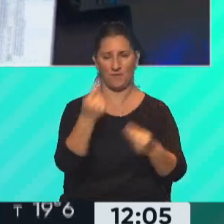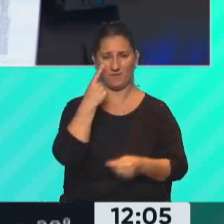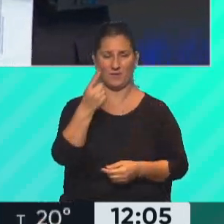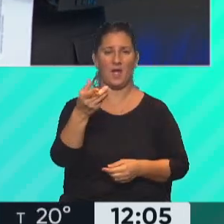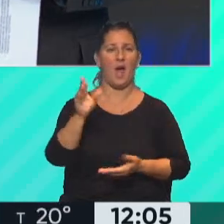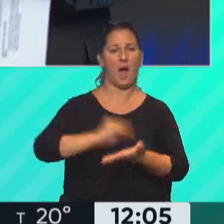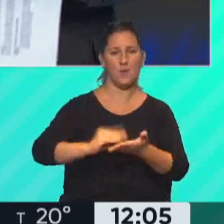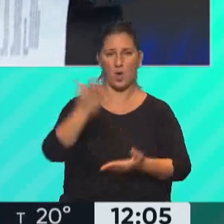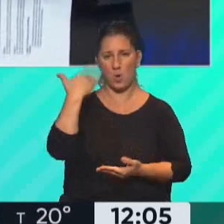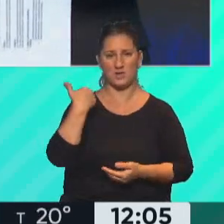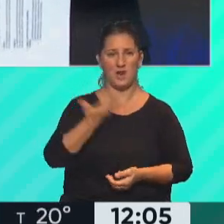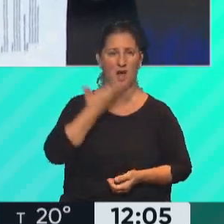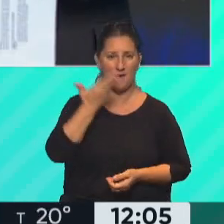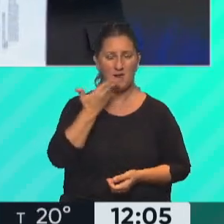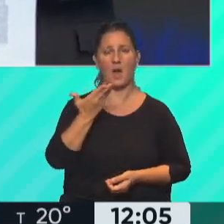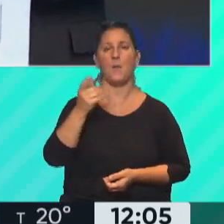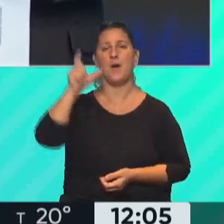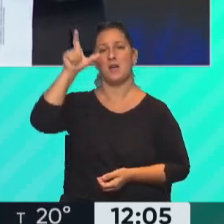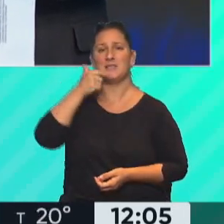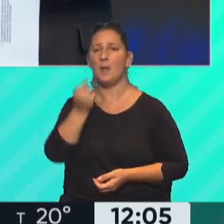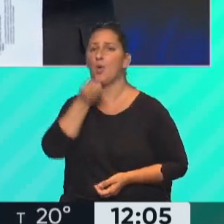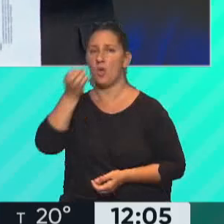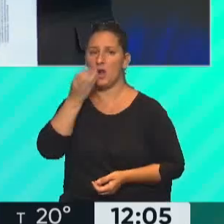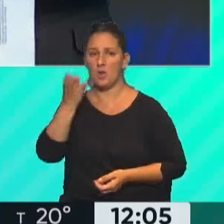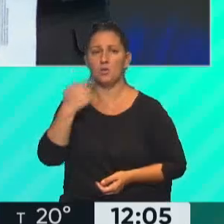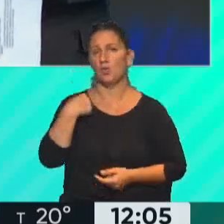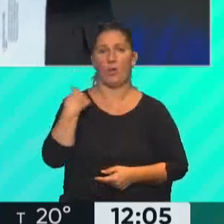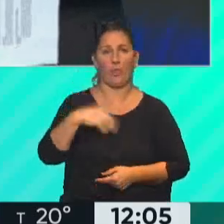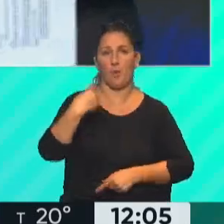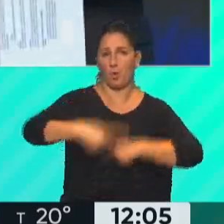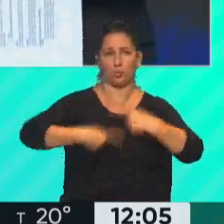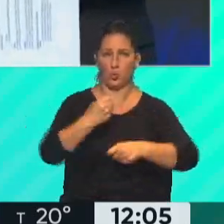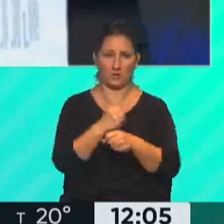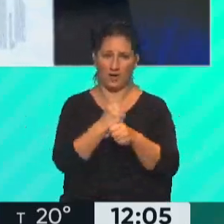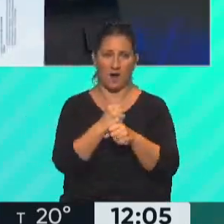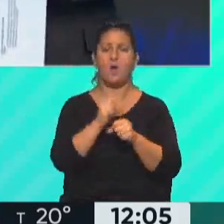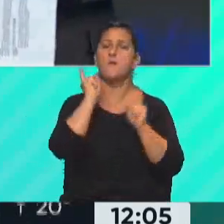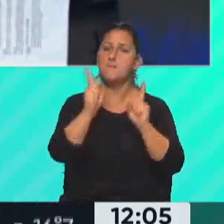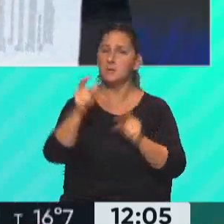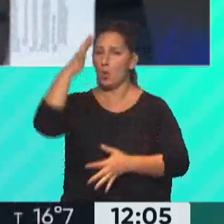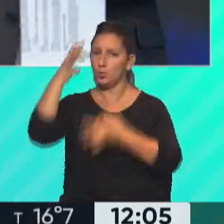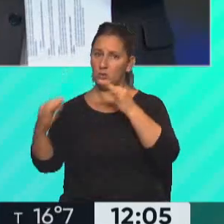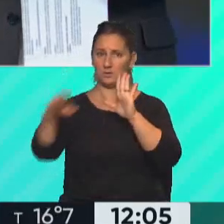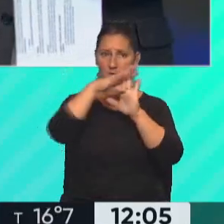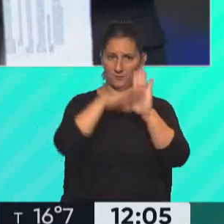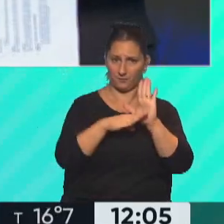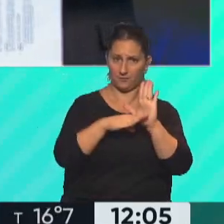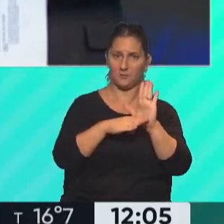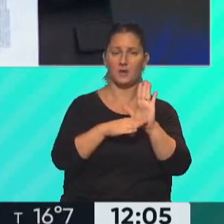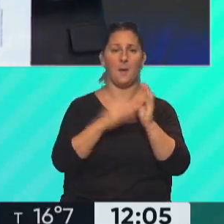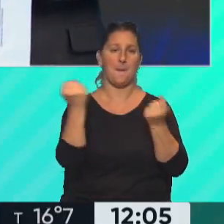durante el día de ayer y directamente dijo yo te voy a seguir trabajando con las restricciones de no poder ir